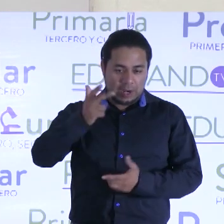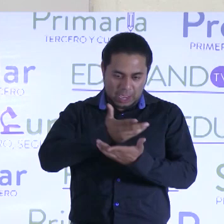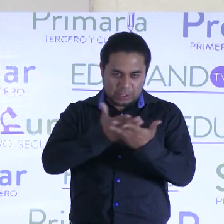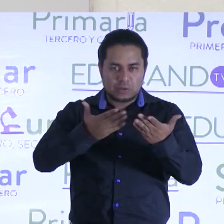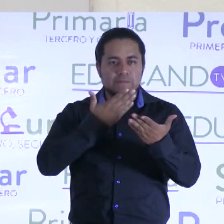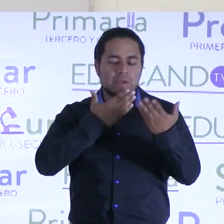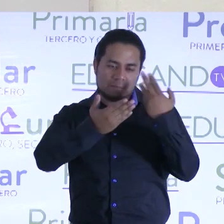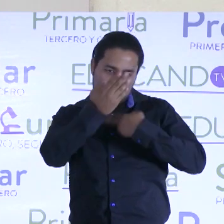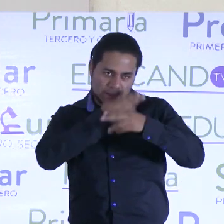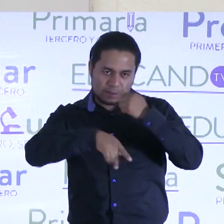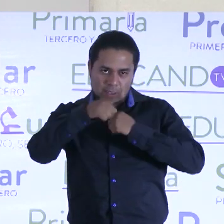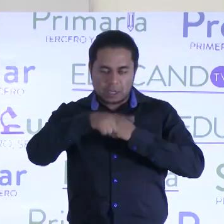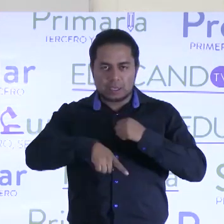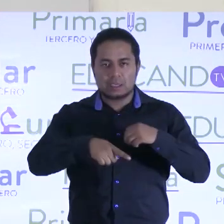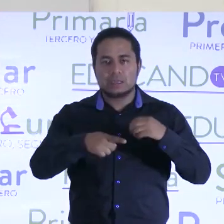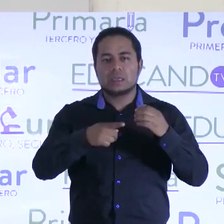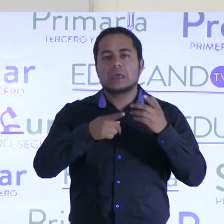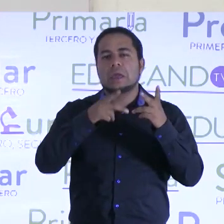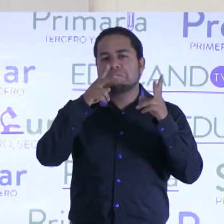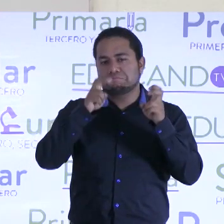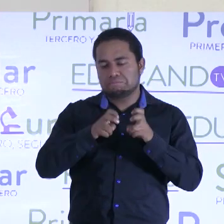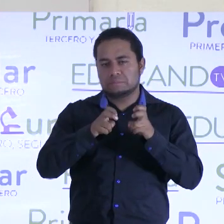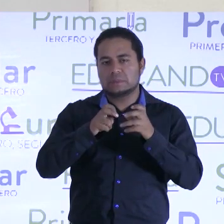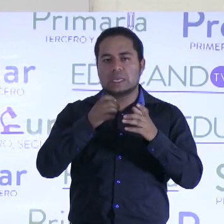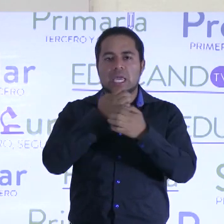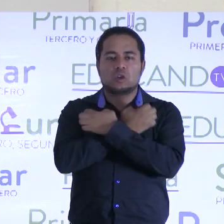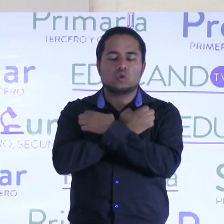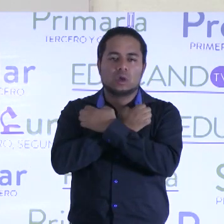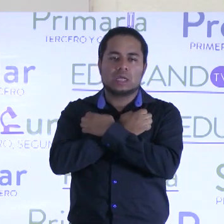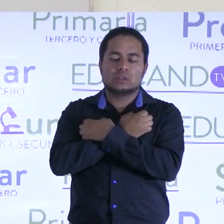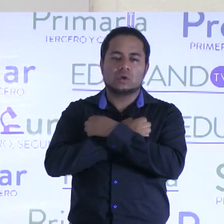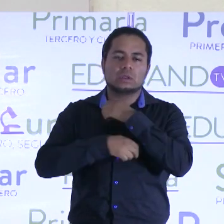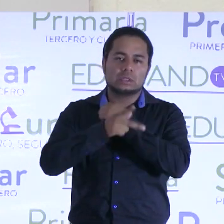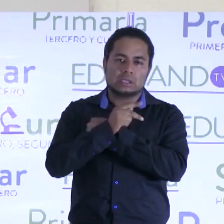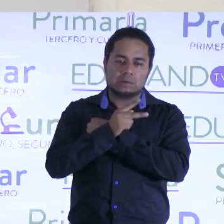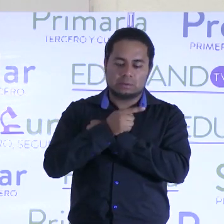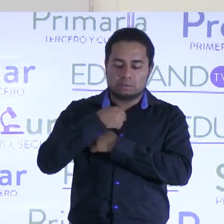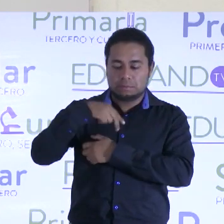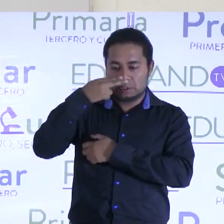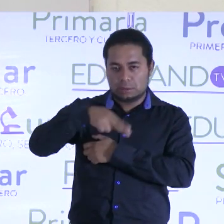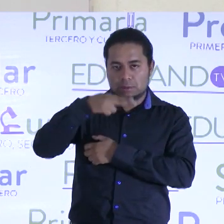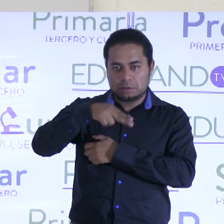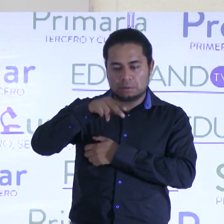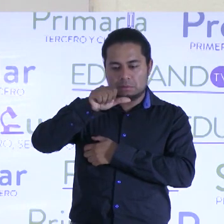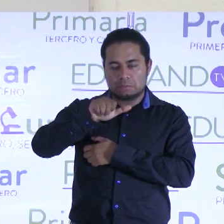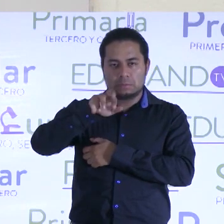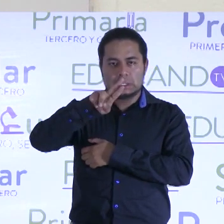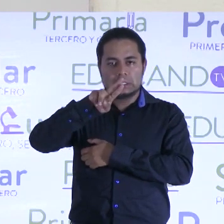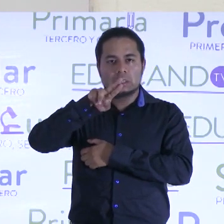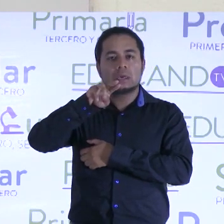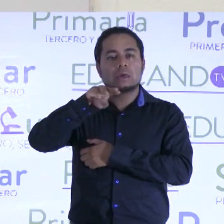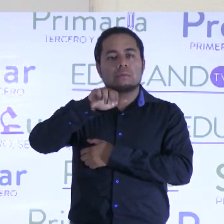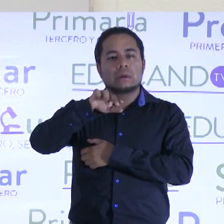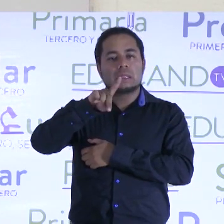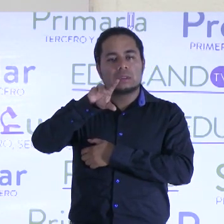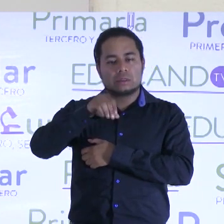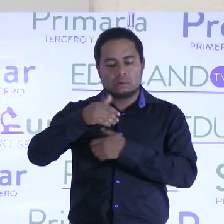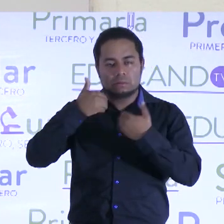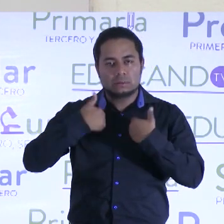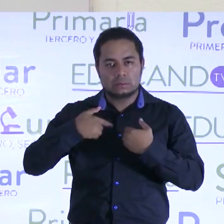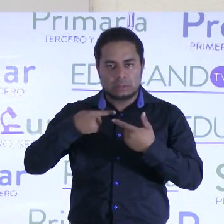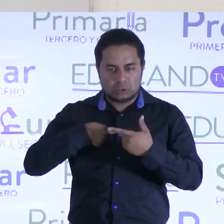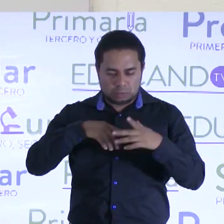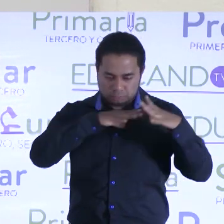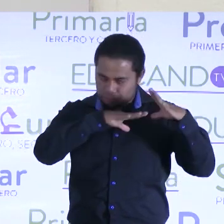Hola, ¿qué tal? Bienvenidos nuevamente a este su programa Educando TV. Mi nombre es Armando Mendoza y voy a